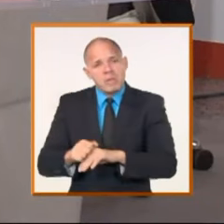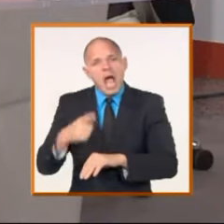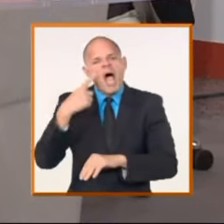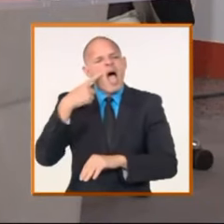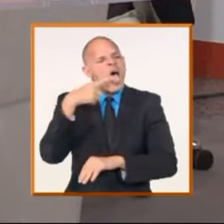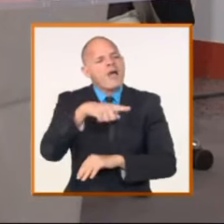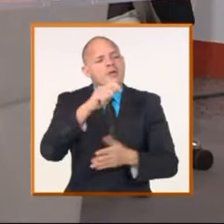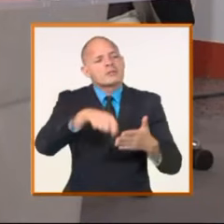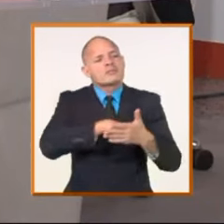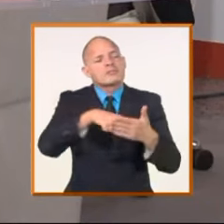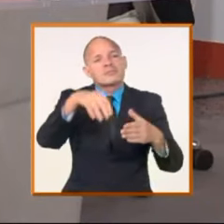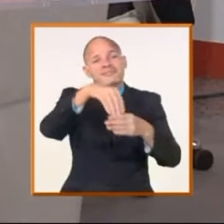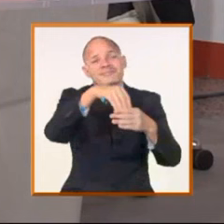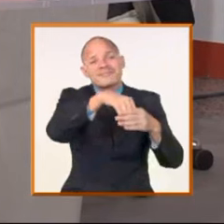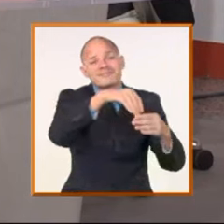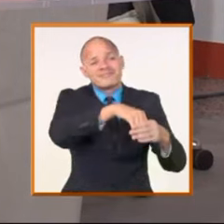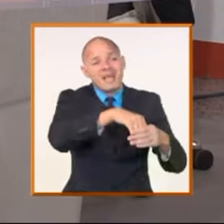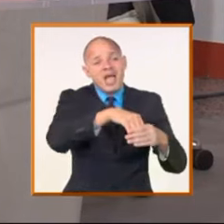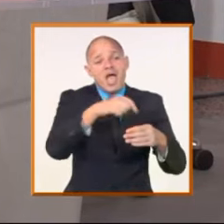probablemente